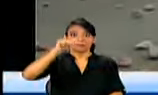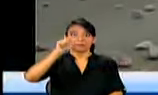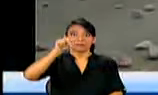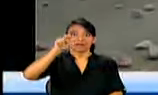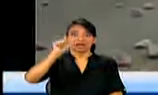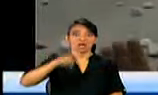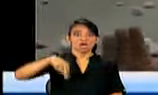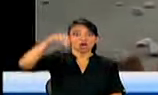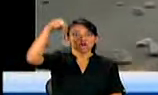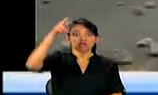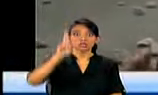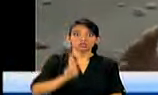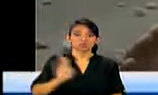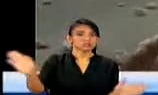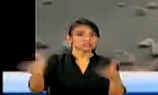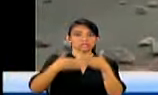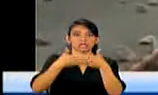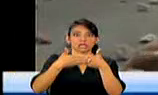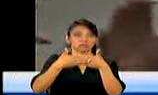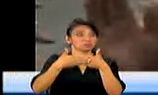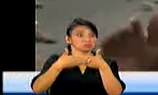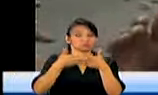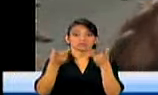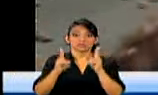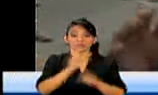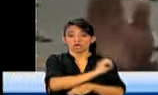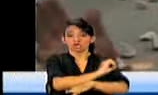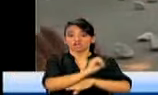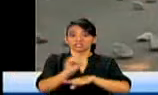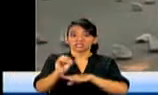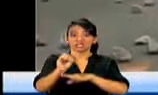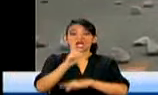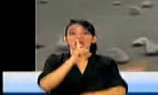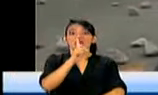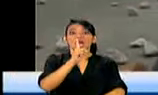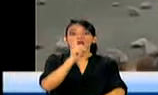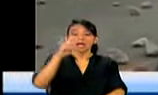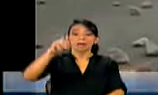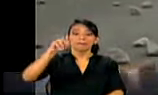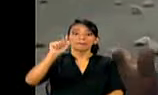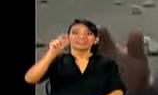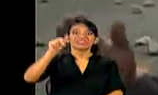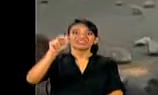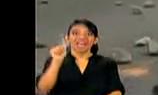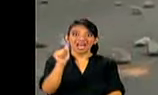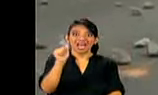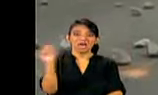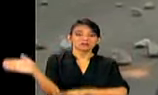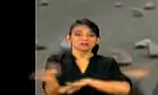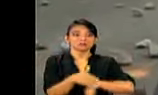del norte a sur y también occidental, la Tacunga, la Maná. Y